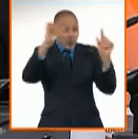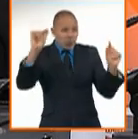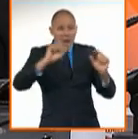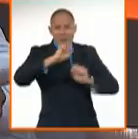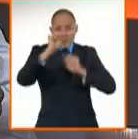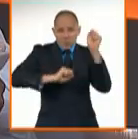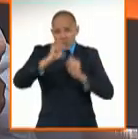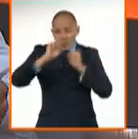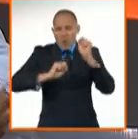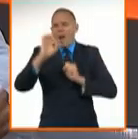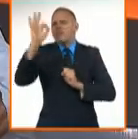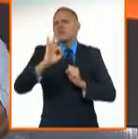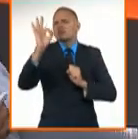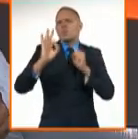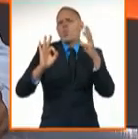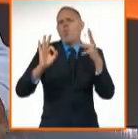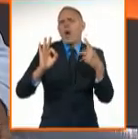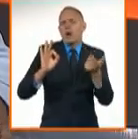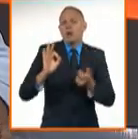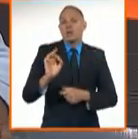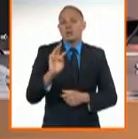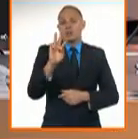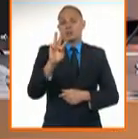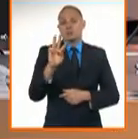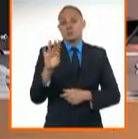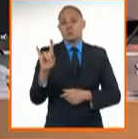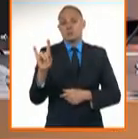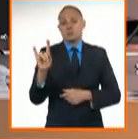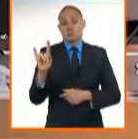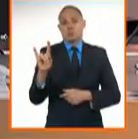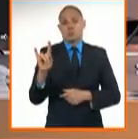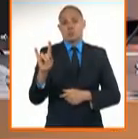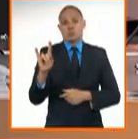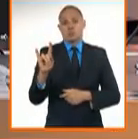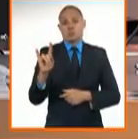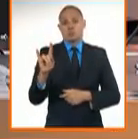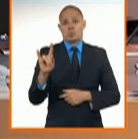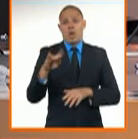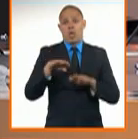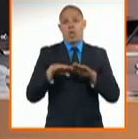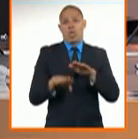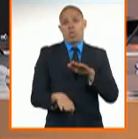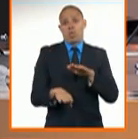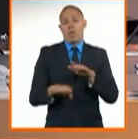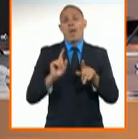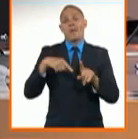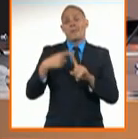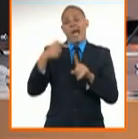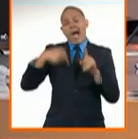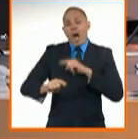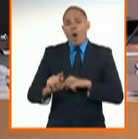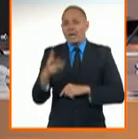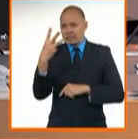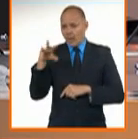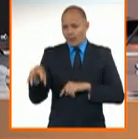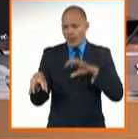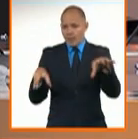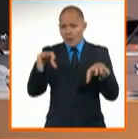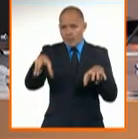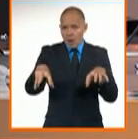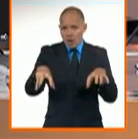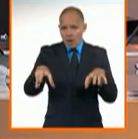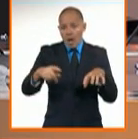capacidad instalada el país tres plantas de mantenimiento que se irán incorporando normalmente y podrán subir un poquito esa